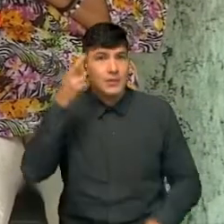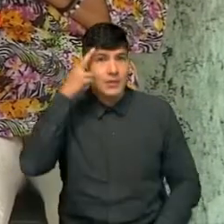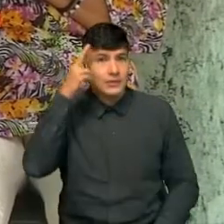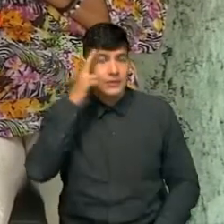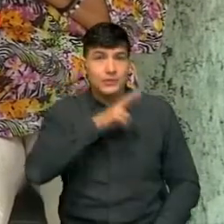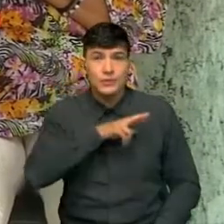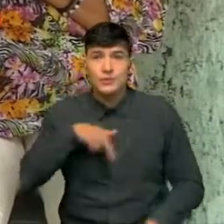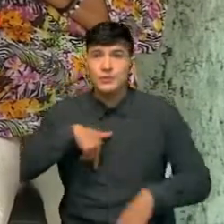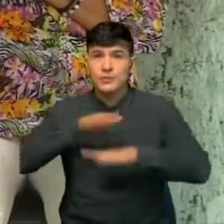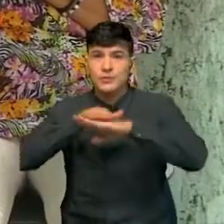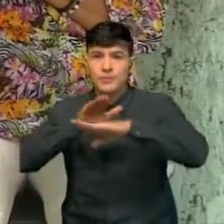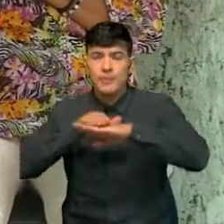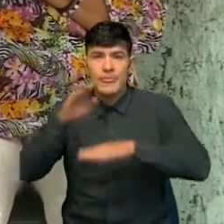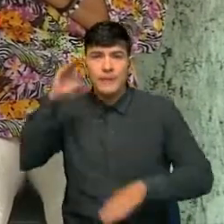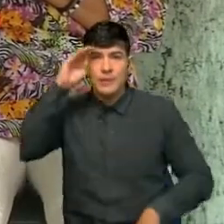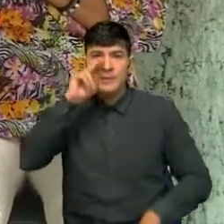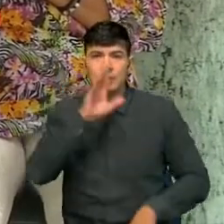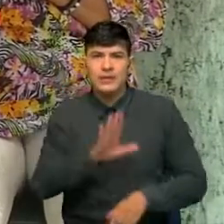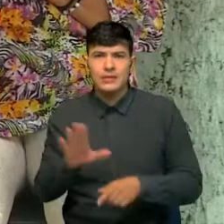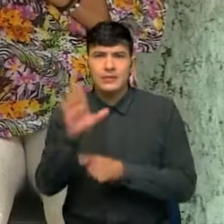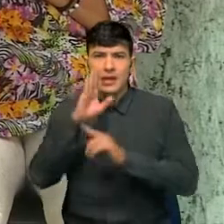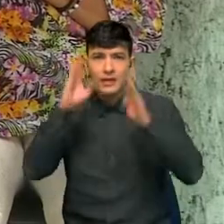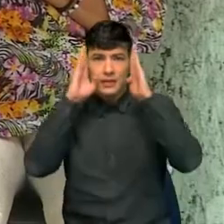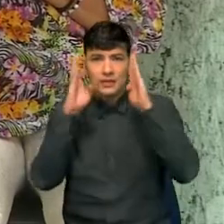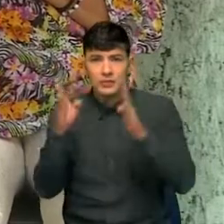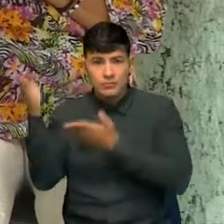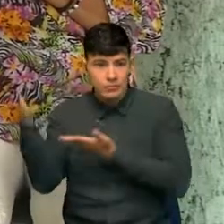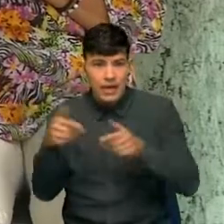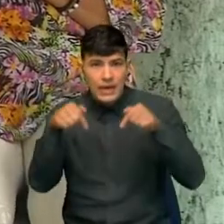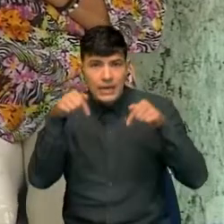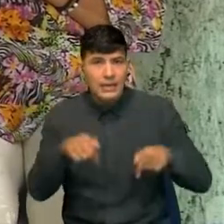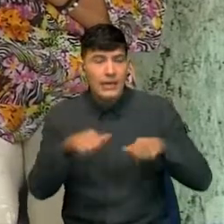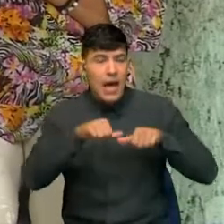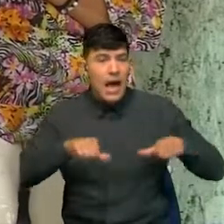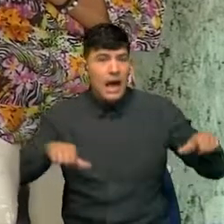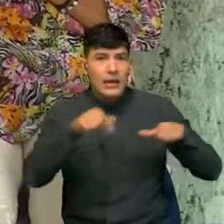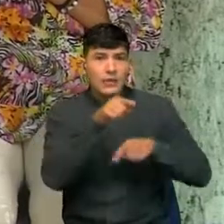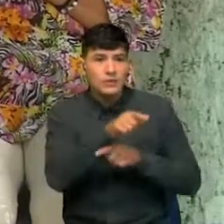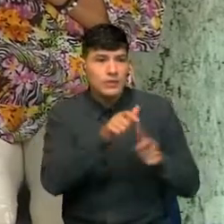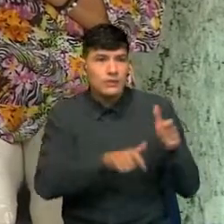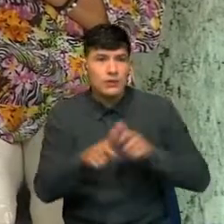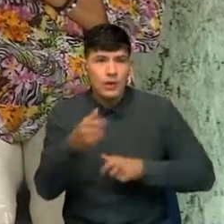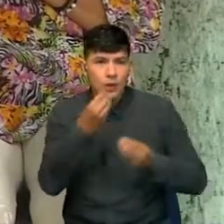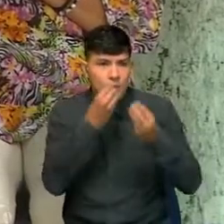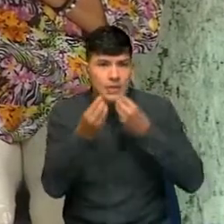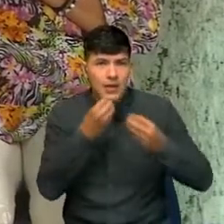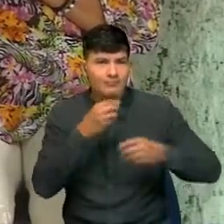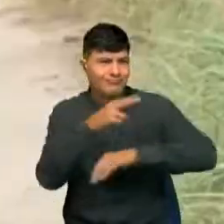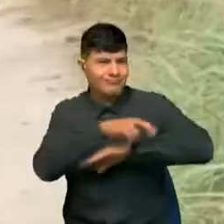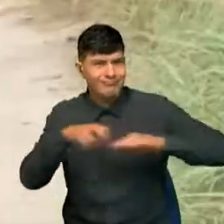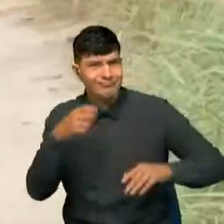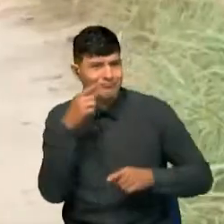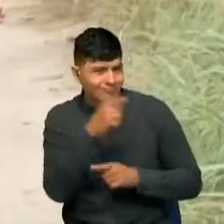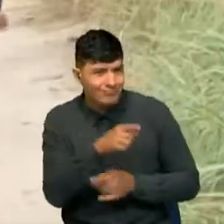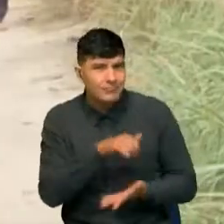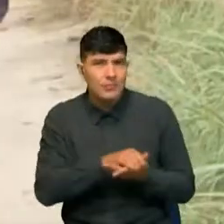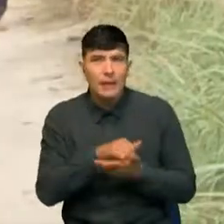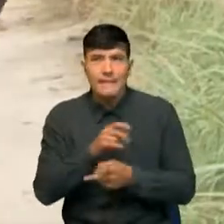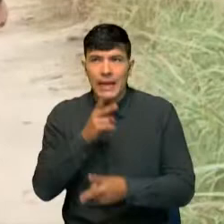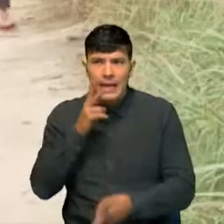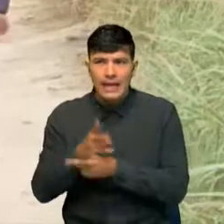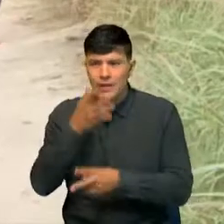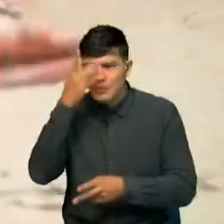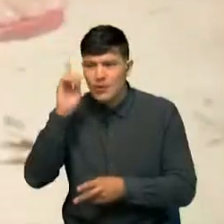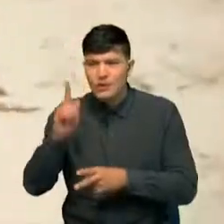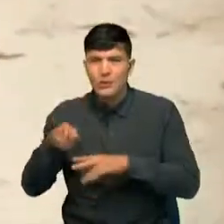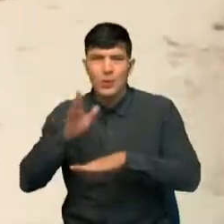las autoridades para que tengan más presencia, porque muchos habitantes nos han dicho que hasta el mercado les han robado. Inseguridad causada por el